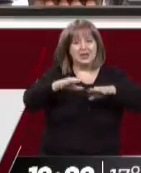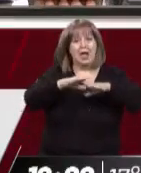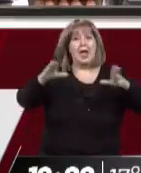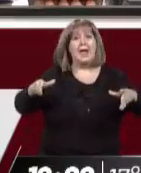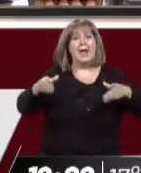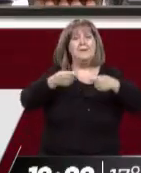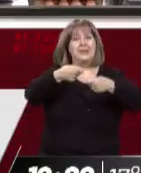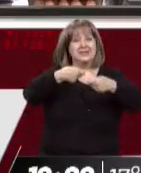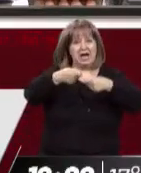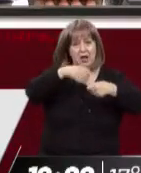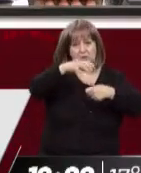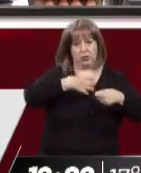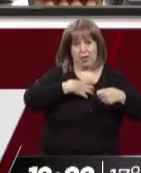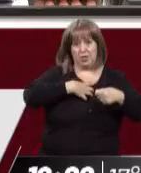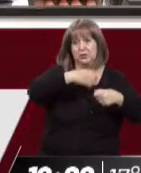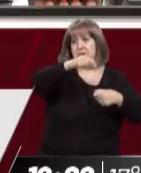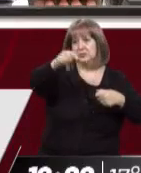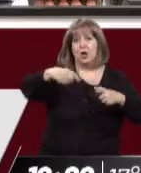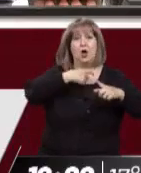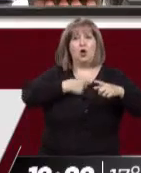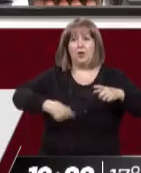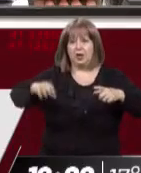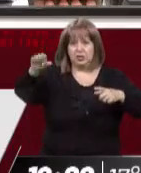con el propio gobierno. ¿Esto es para